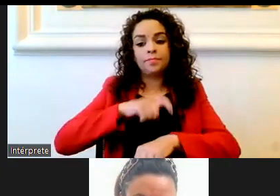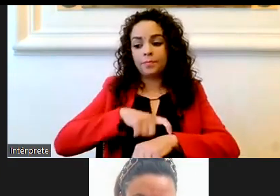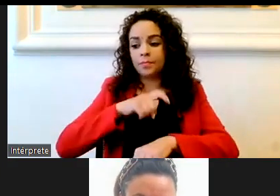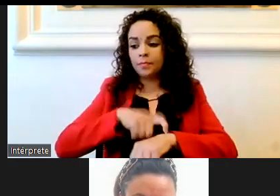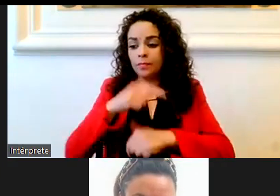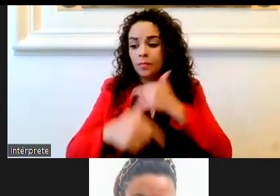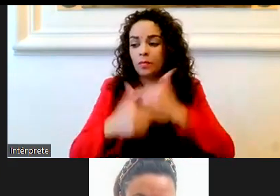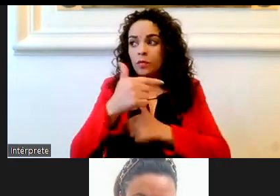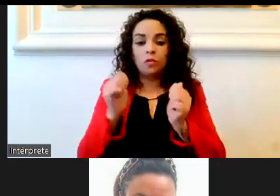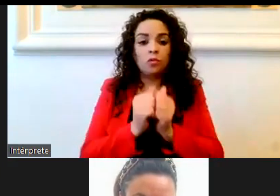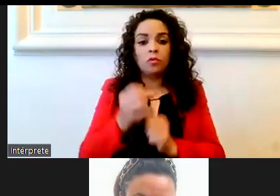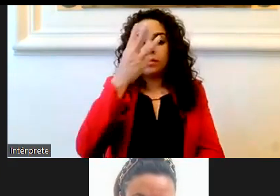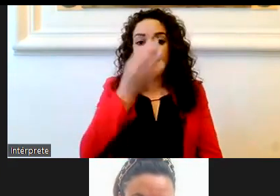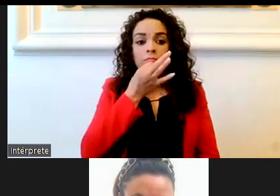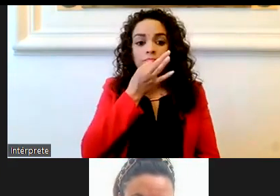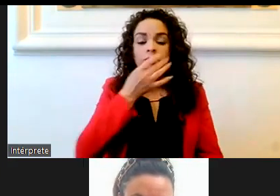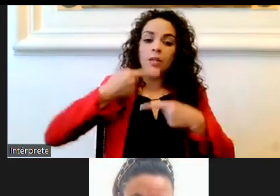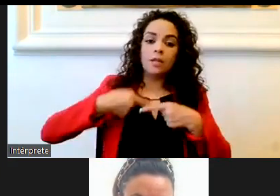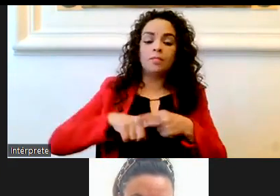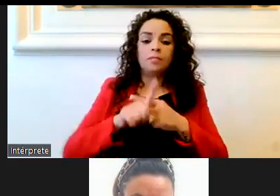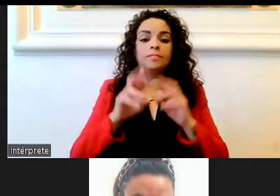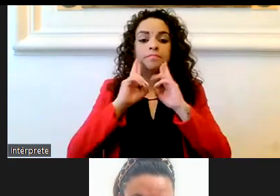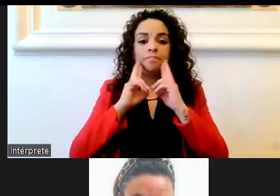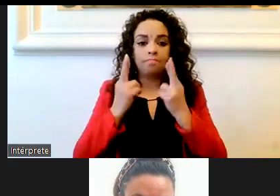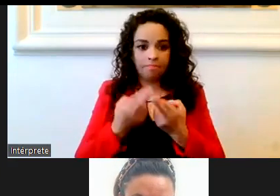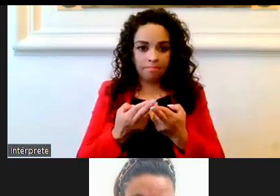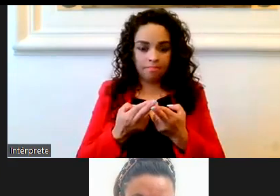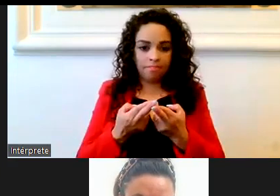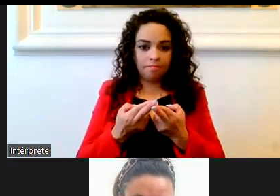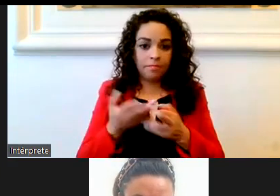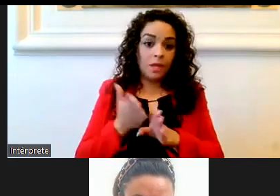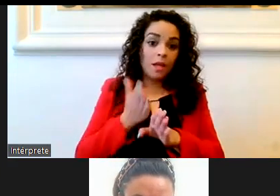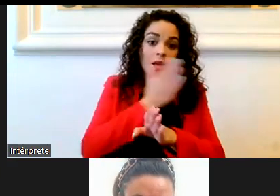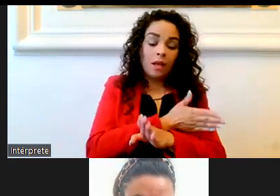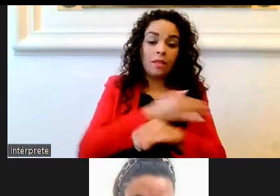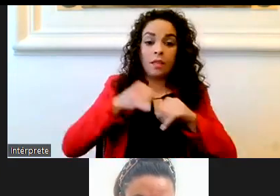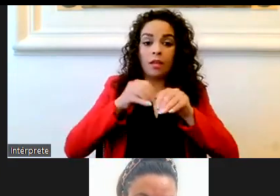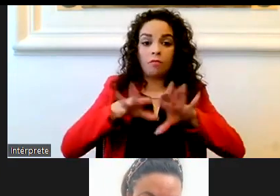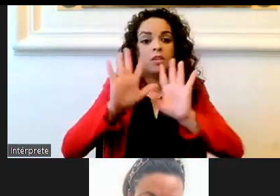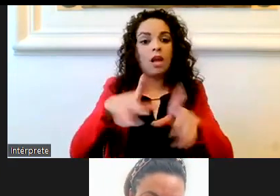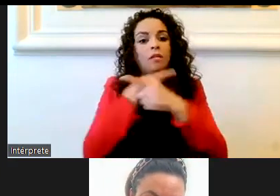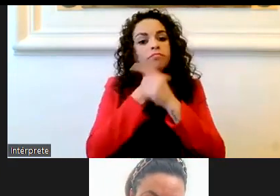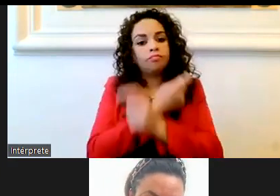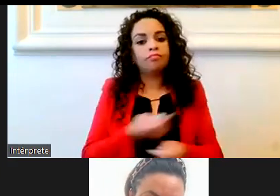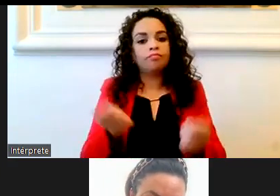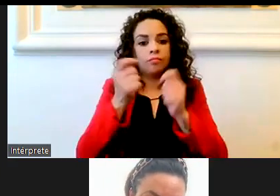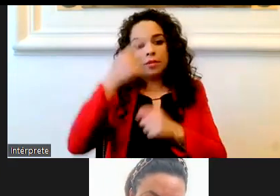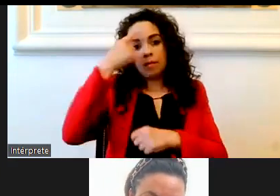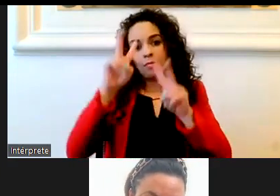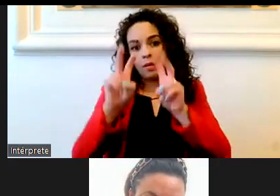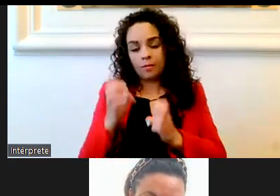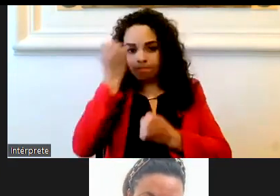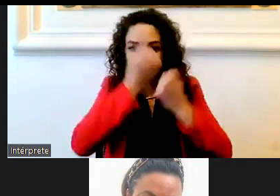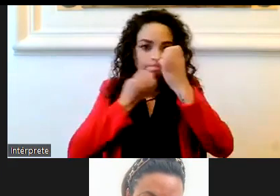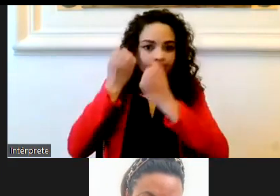fecha señalada, damos inicio a la sesión. Con antelación se circuló la información necesaria de los asuntos a analizar en esta sesión, por lo